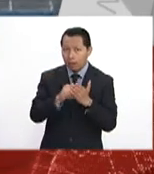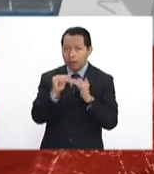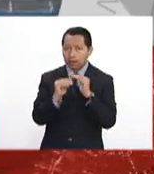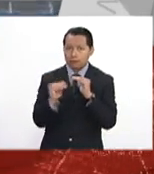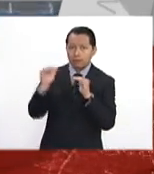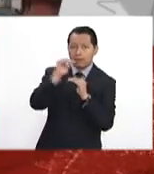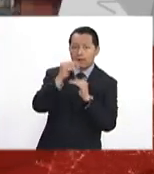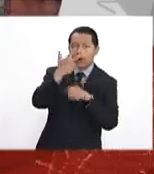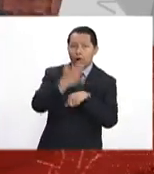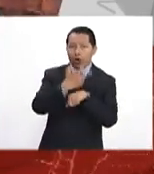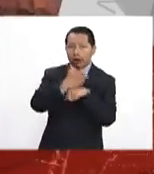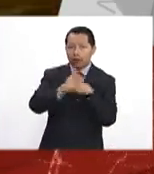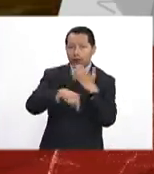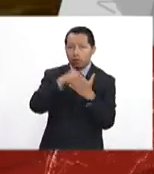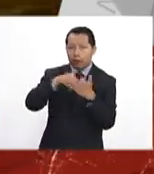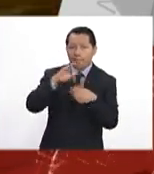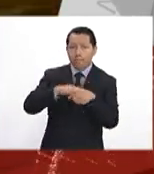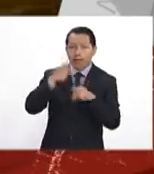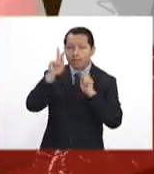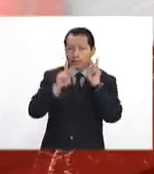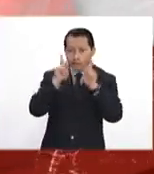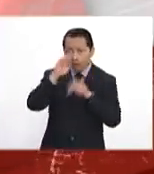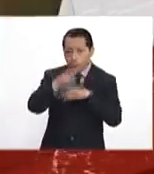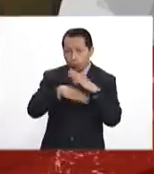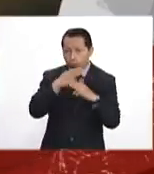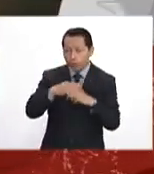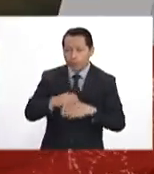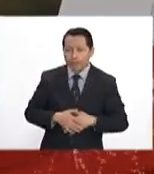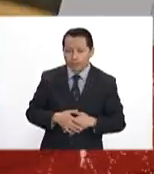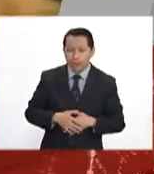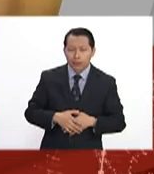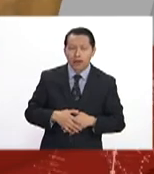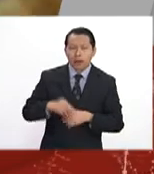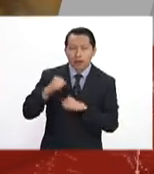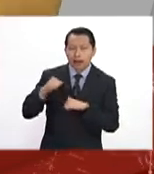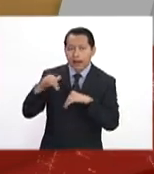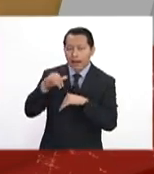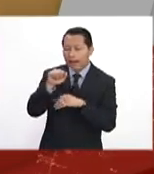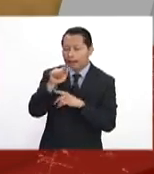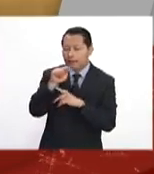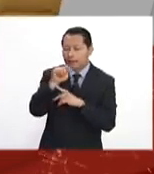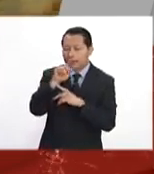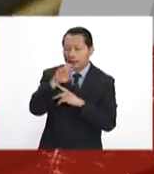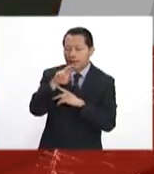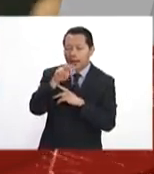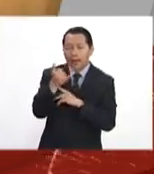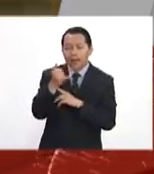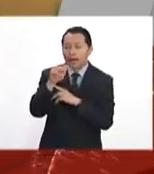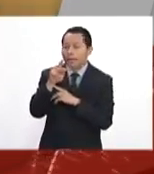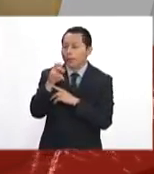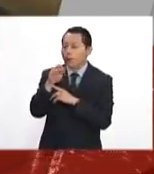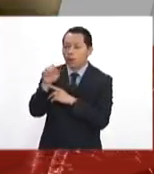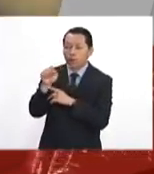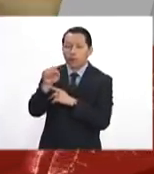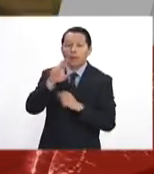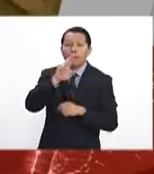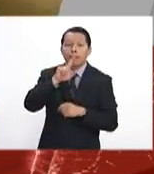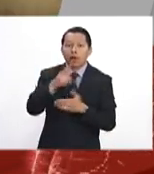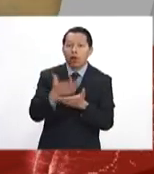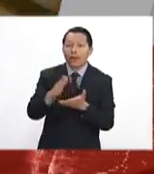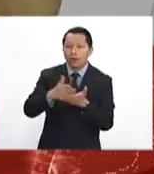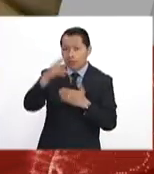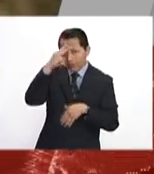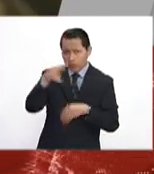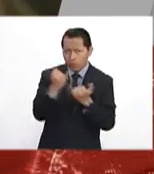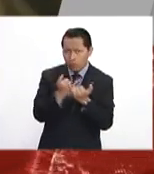8º país más visitado del mundo. La agencia Standard & Poor's mejora la calificación de crédito de México